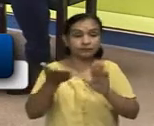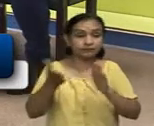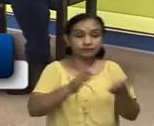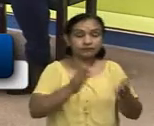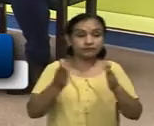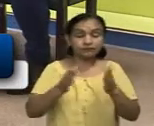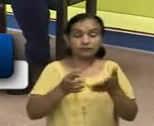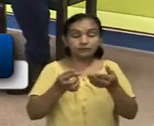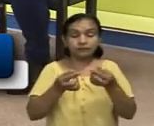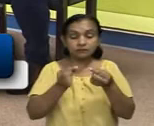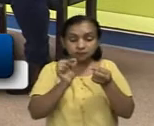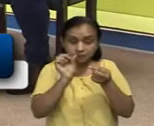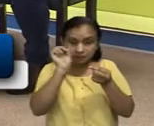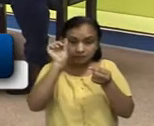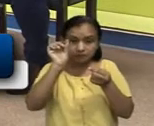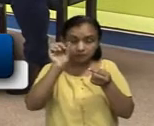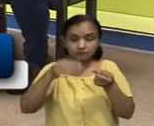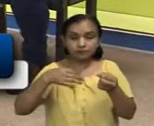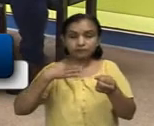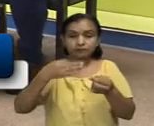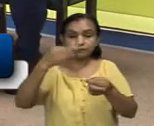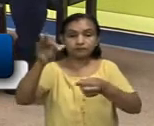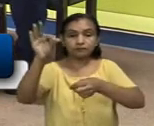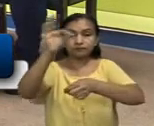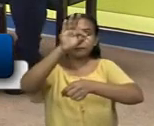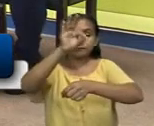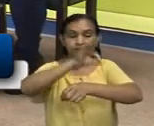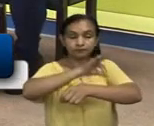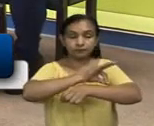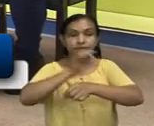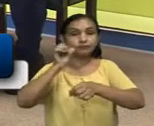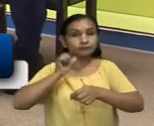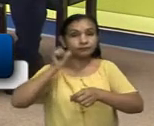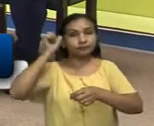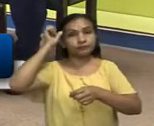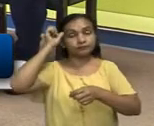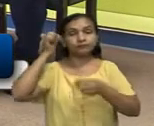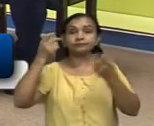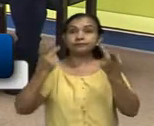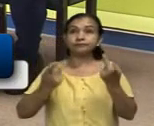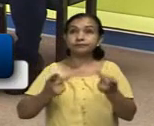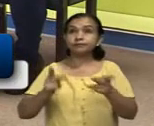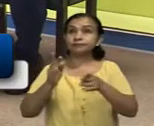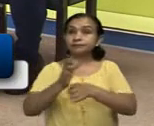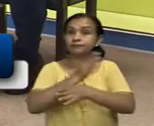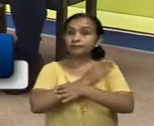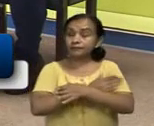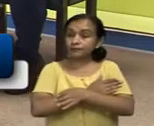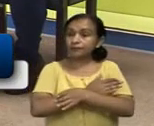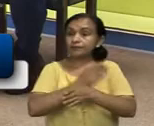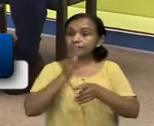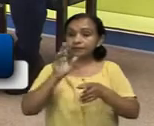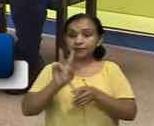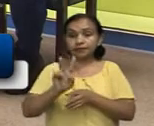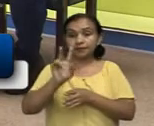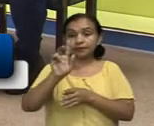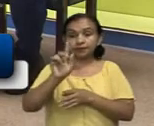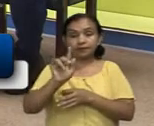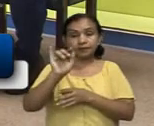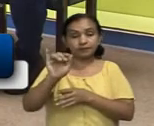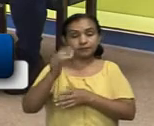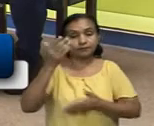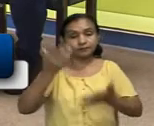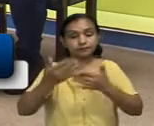los huevos, que son los futuros zancudos adultos. Entonces, si nosotros no permitimos la aplicación del BTI, tenemos ya un